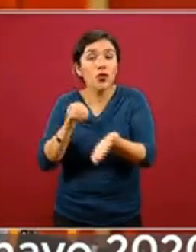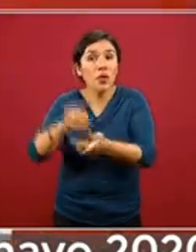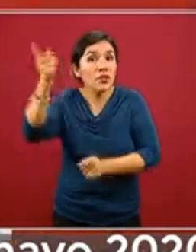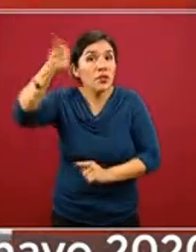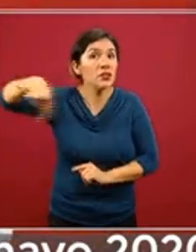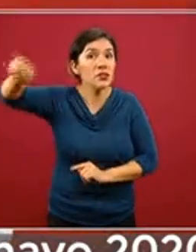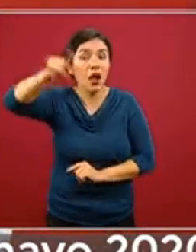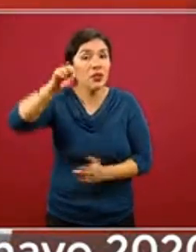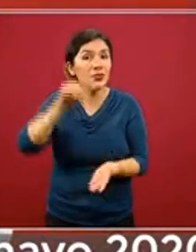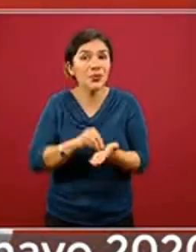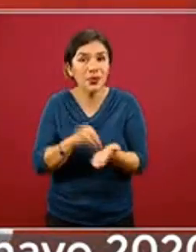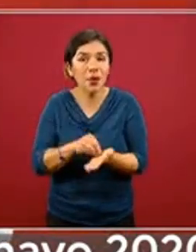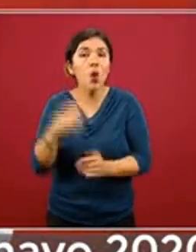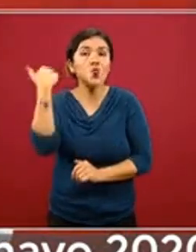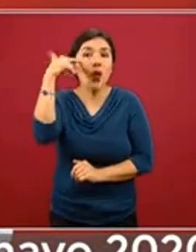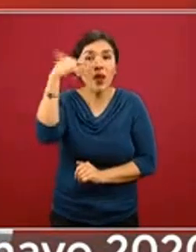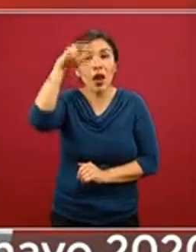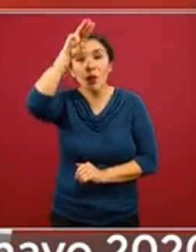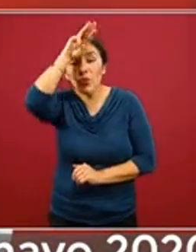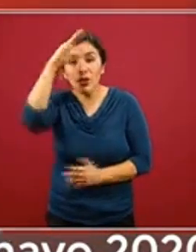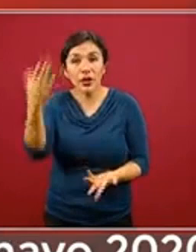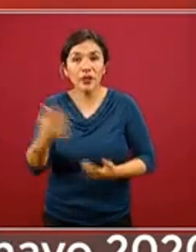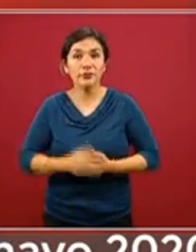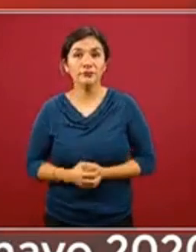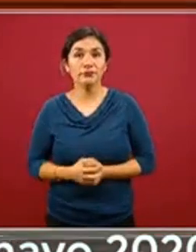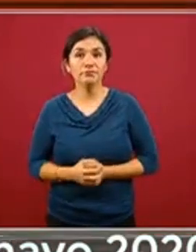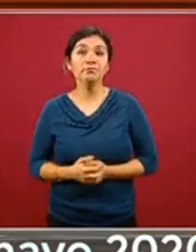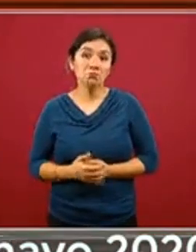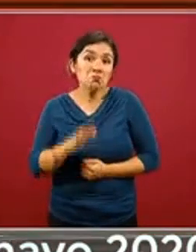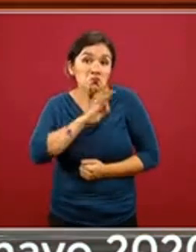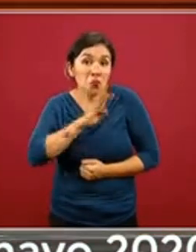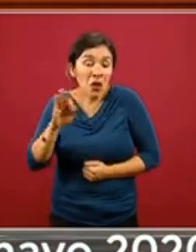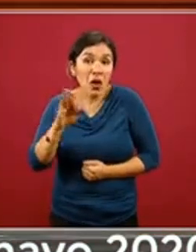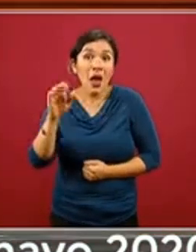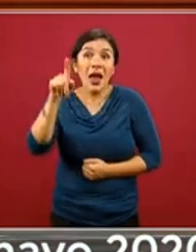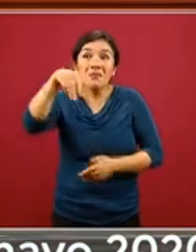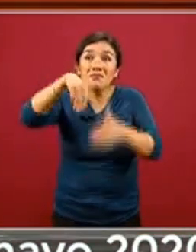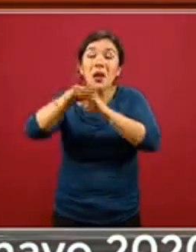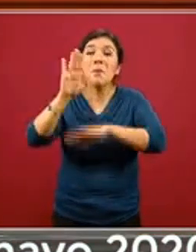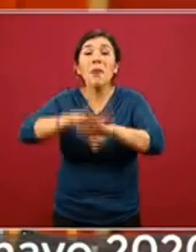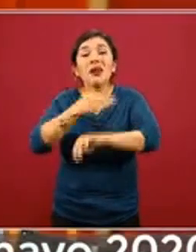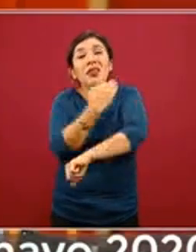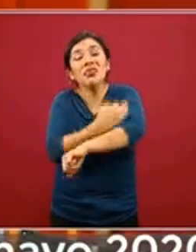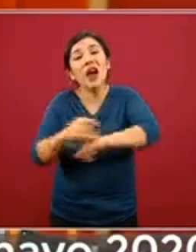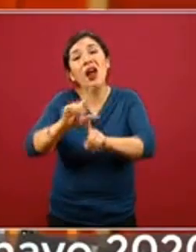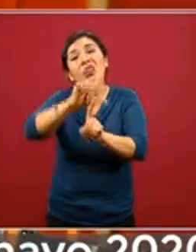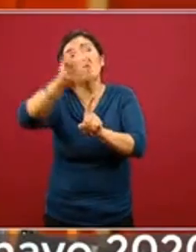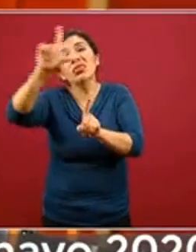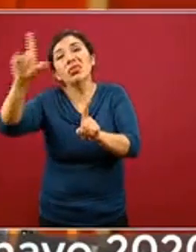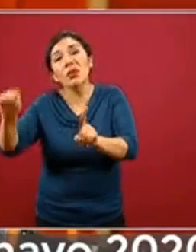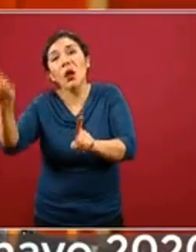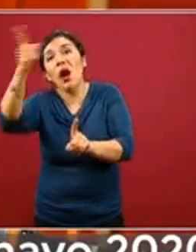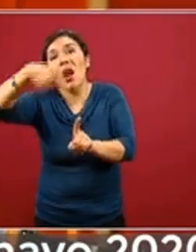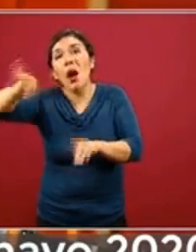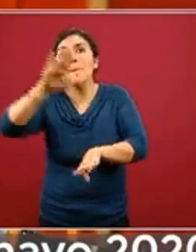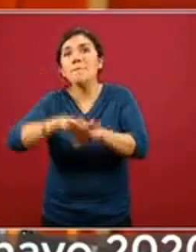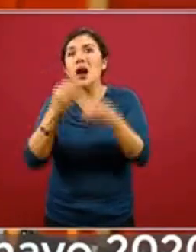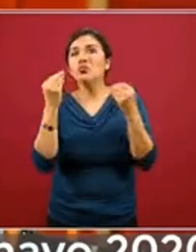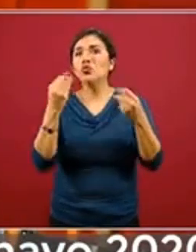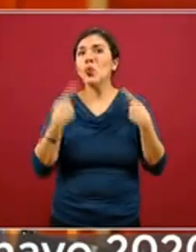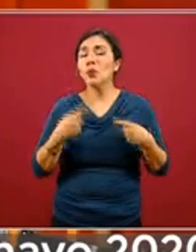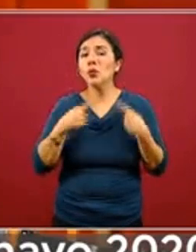activa o tan activa, Guadalajara y Monterrey. Es posible que cuando entren más tardíamente, y dado que son poblaciones